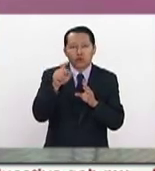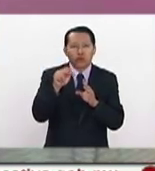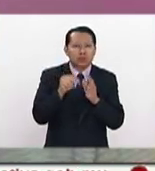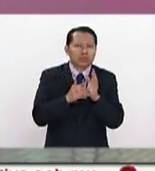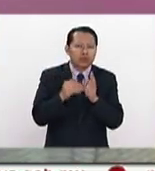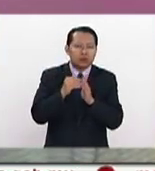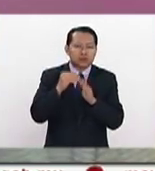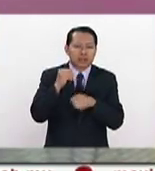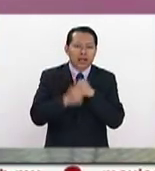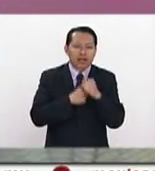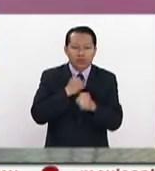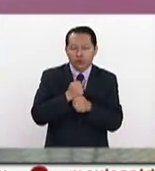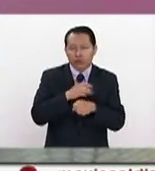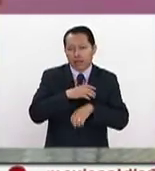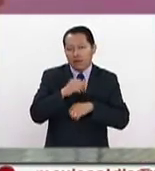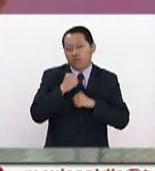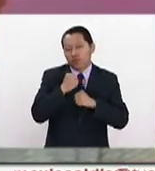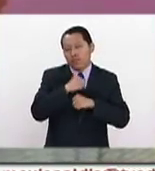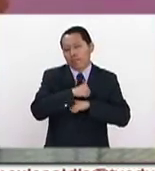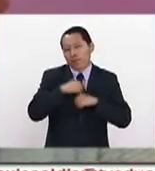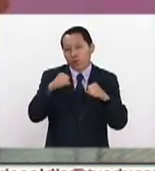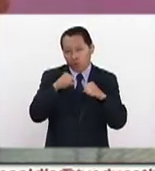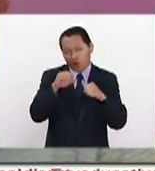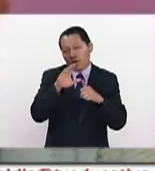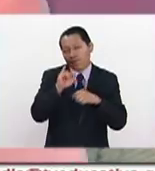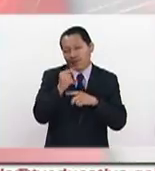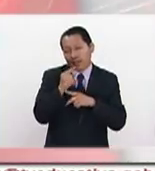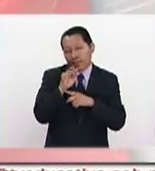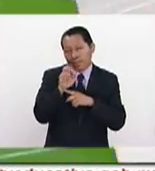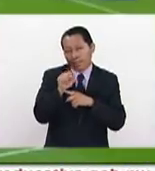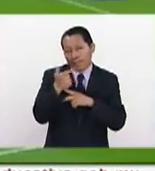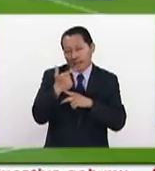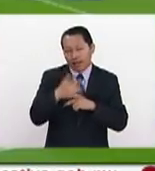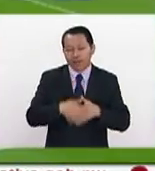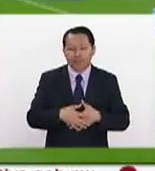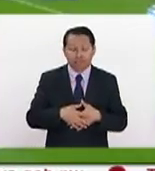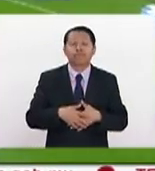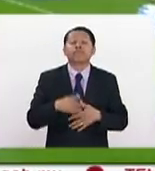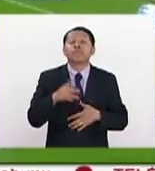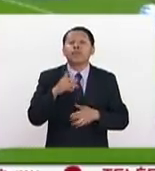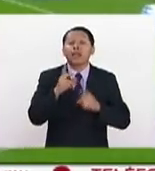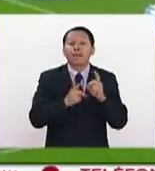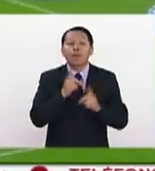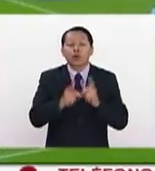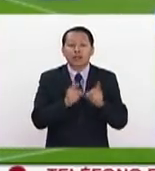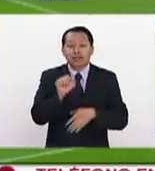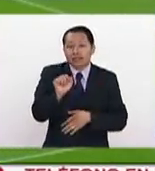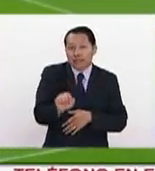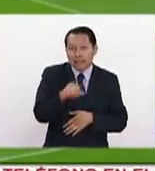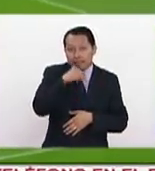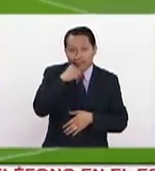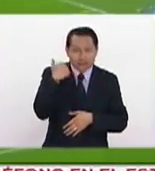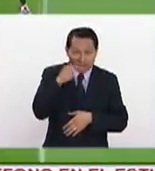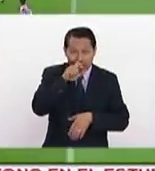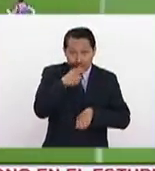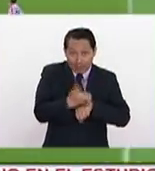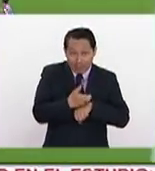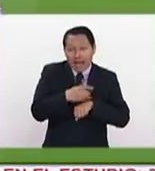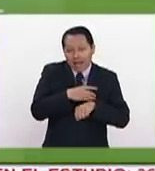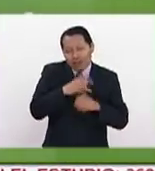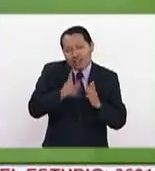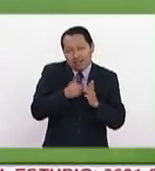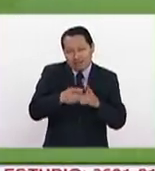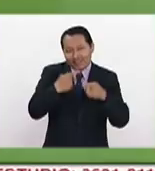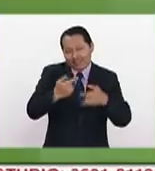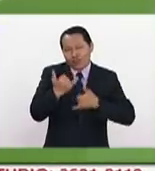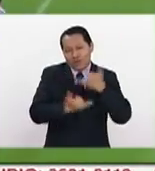millones de años después de la gran explosión o el Big Bang. Y en los deportes, este sábado Chivas y América disputarán una